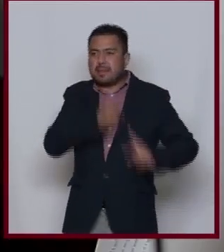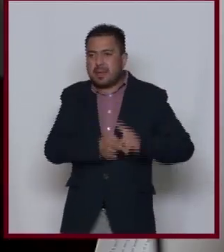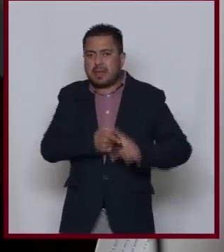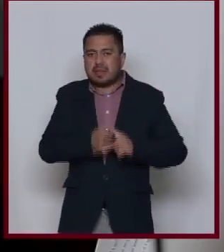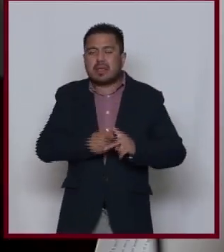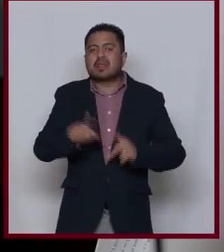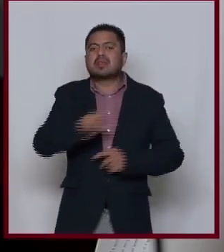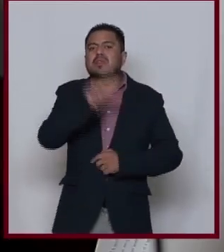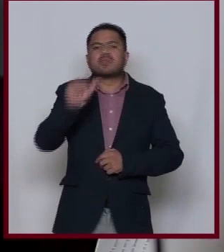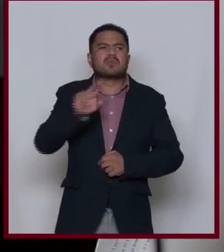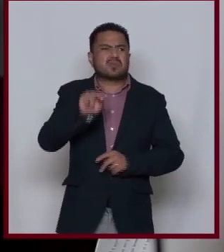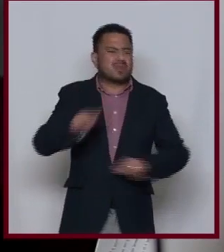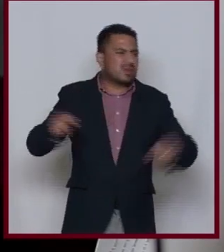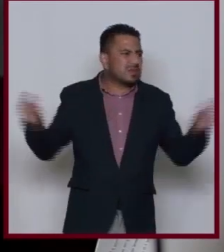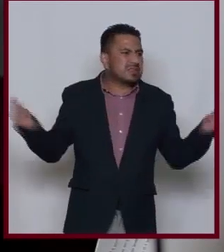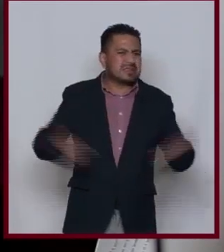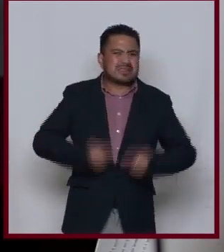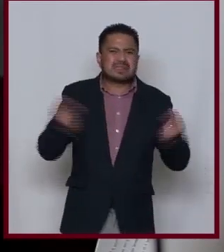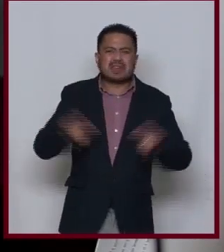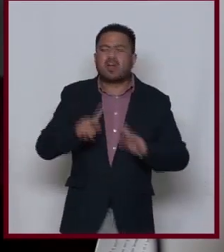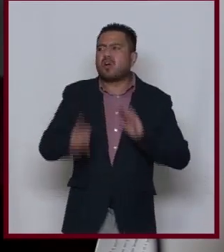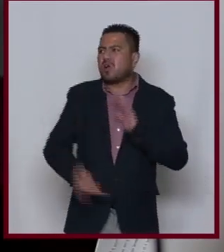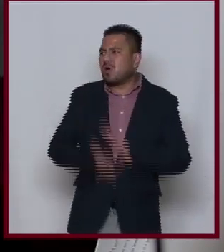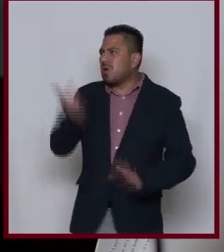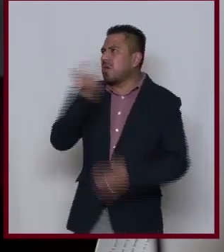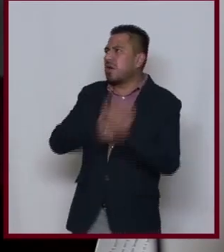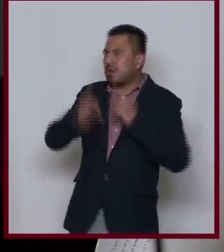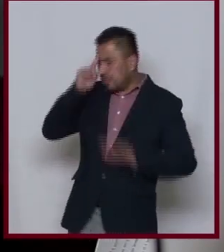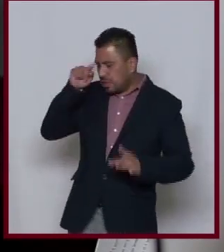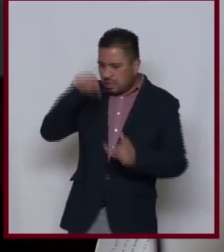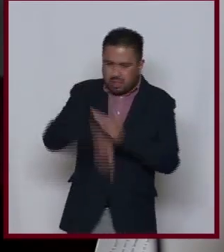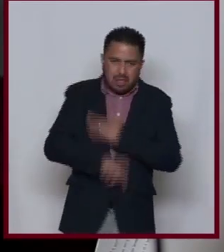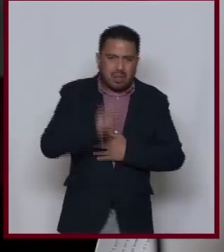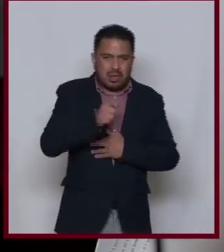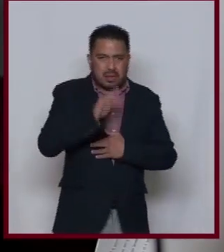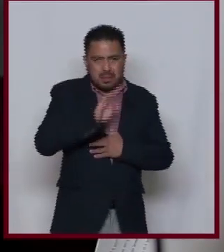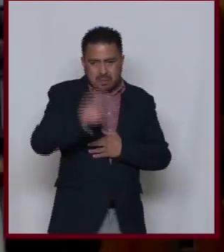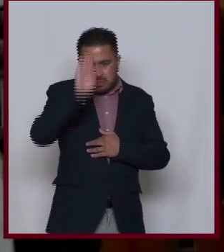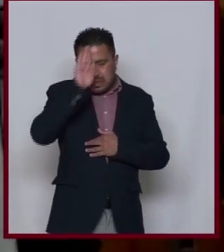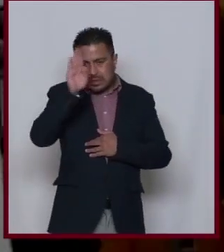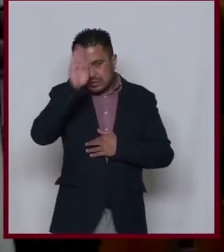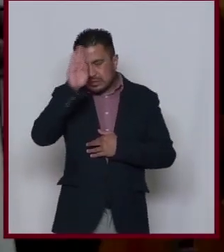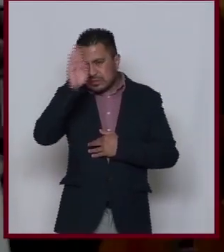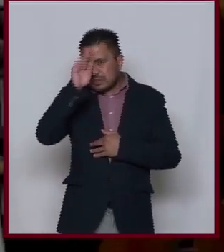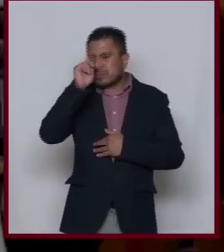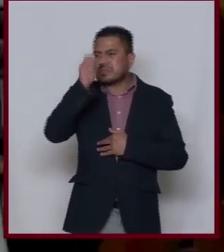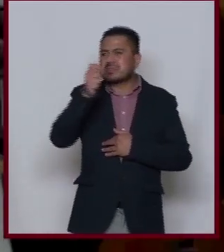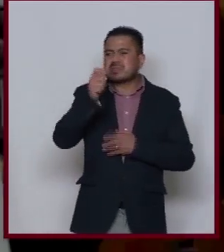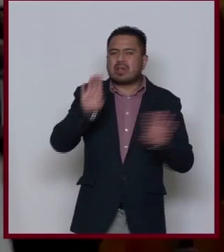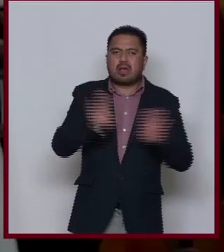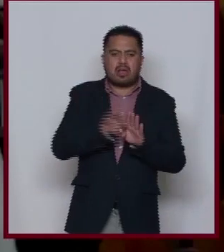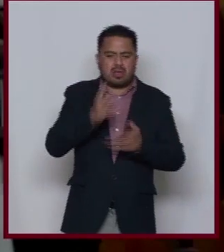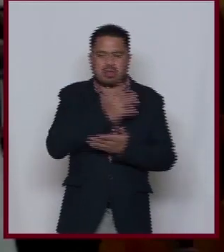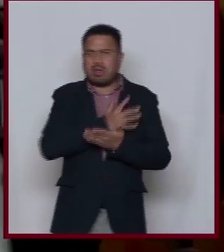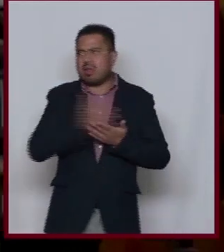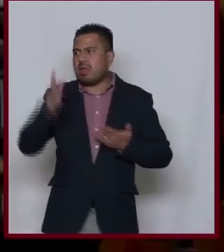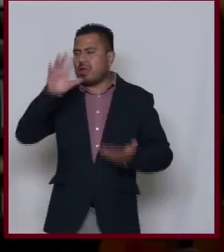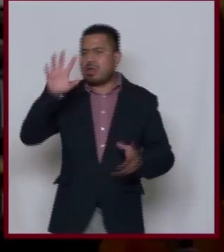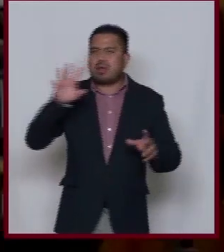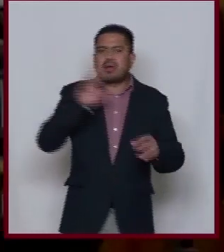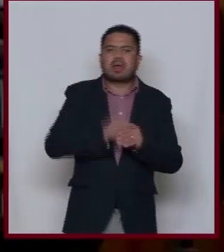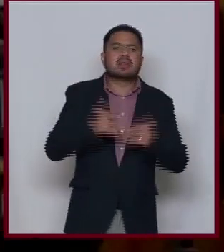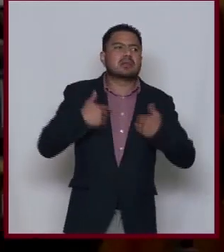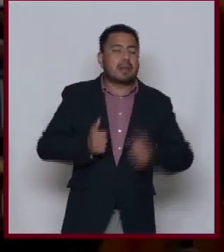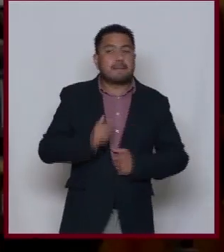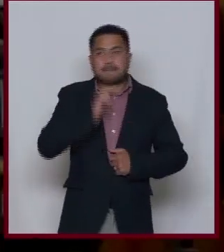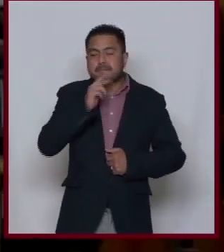que después no necesitas retomar y clavarte y pensar que eres Isaac Newton, pero entiendes mucho